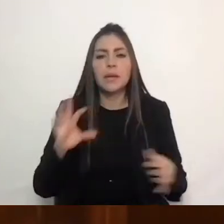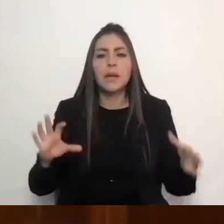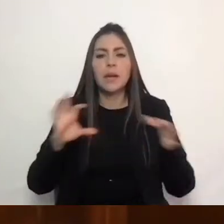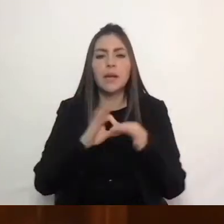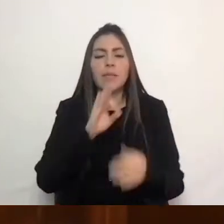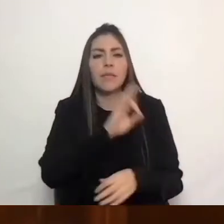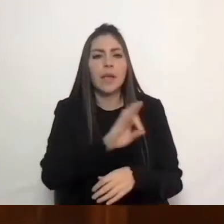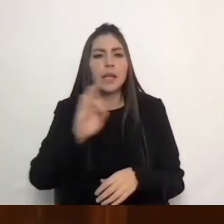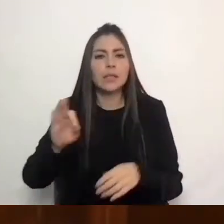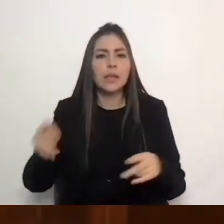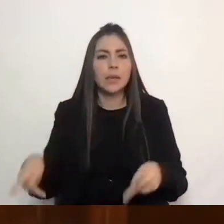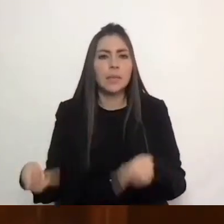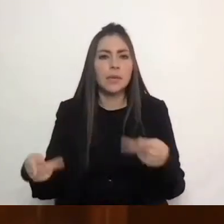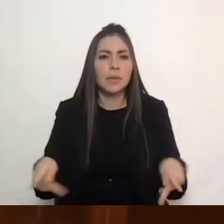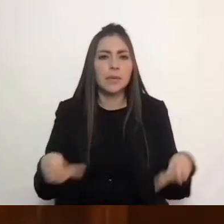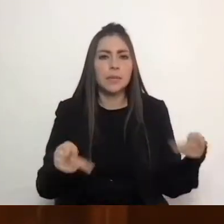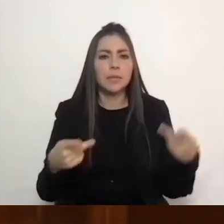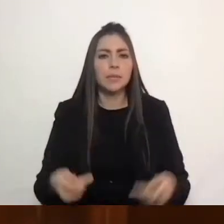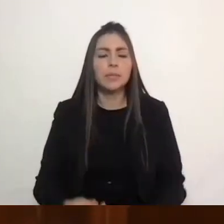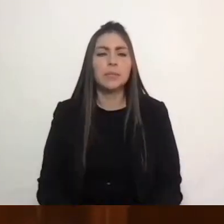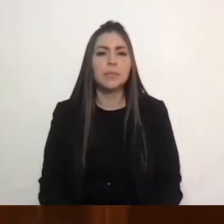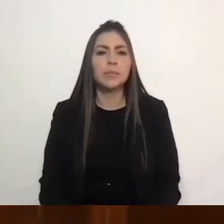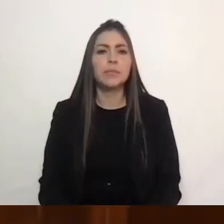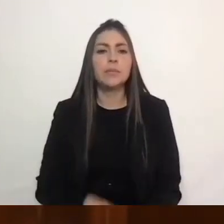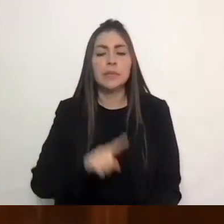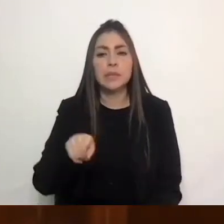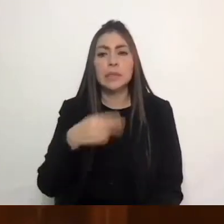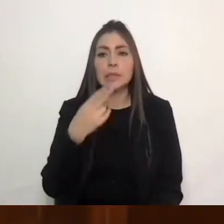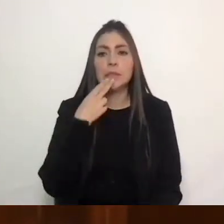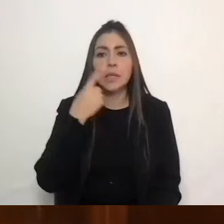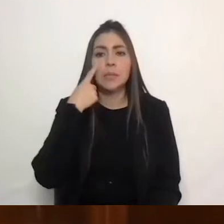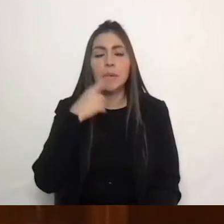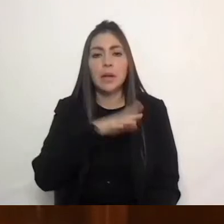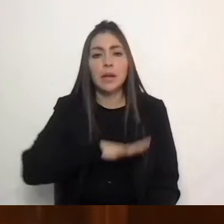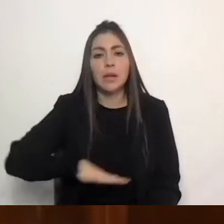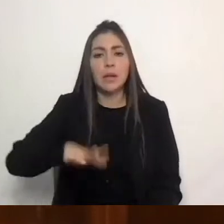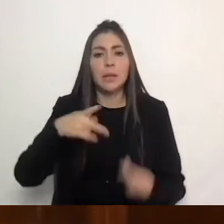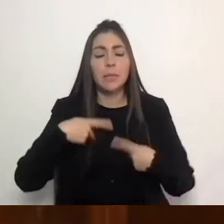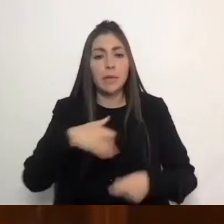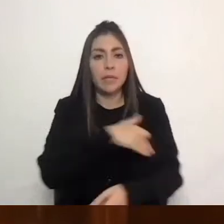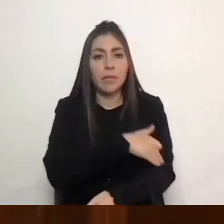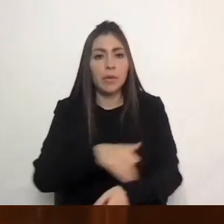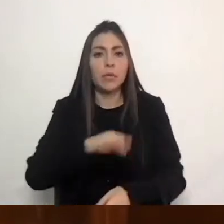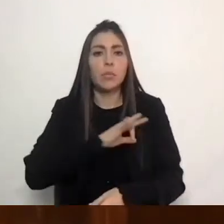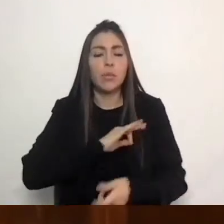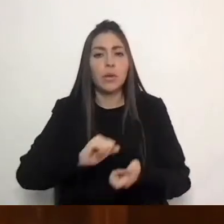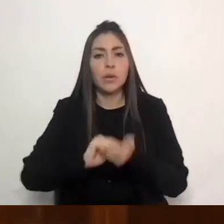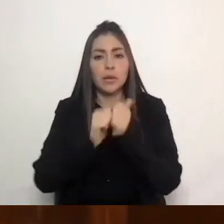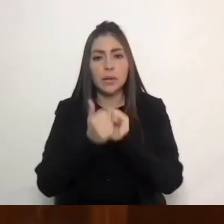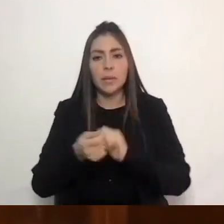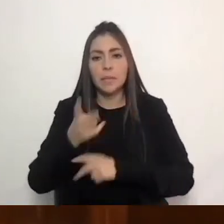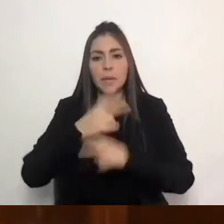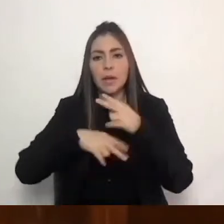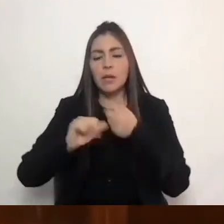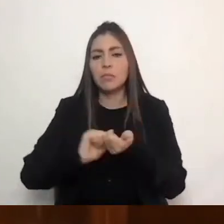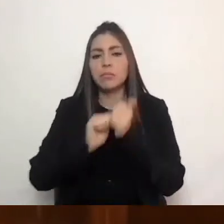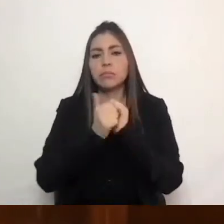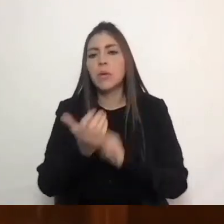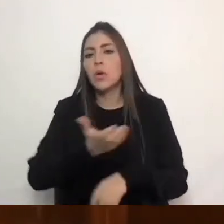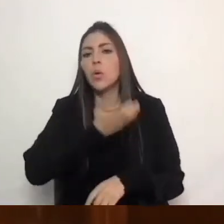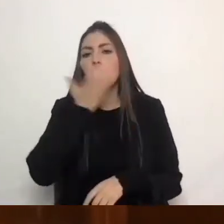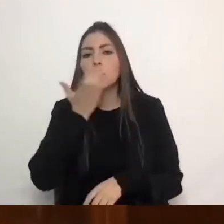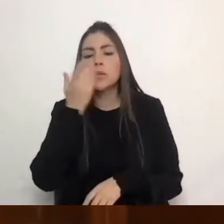comercial. Permite al consumidor familiar citadino la reproducción de los hábitos y costumbres